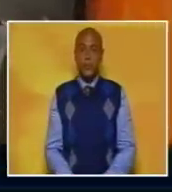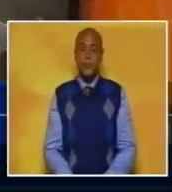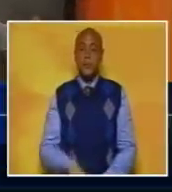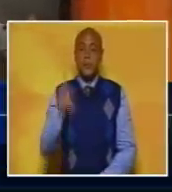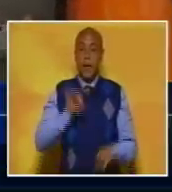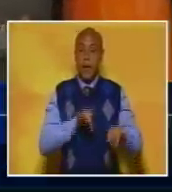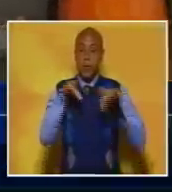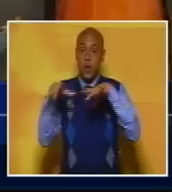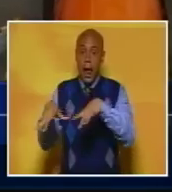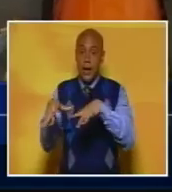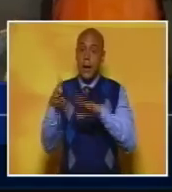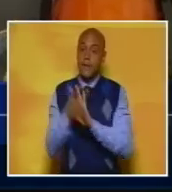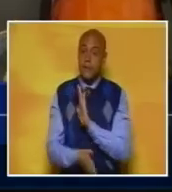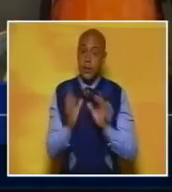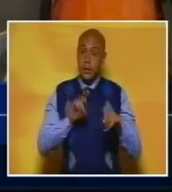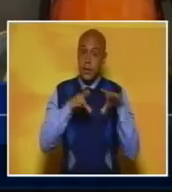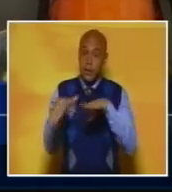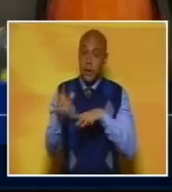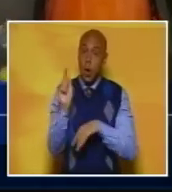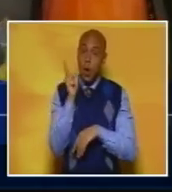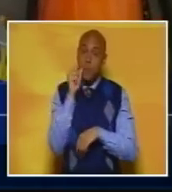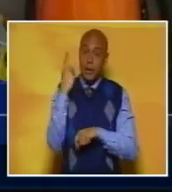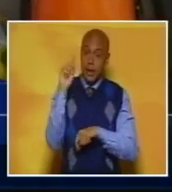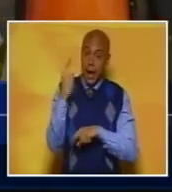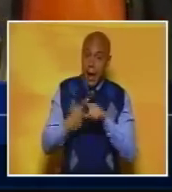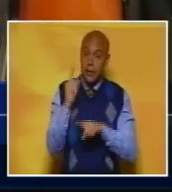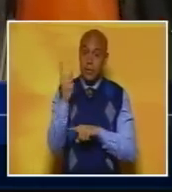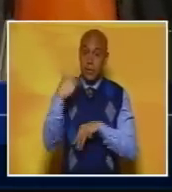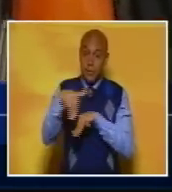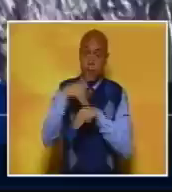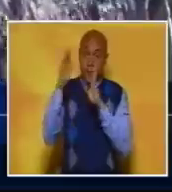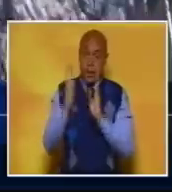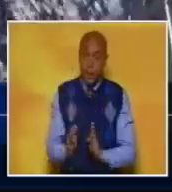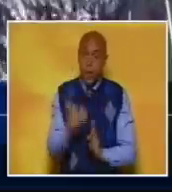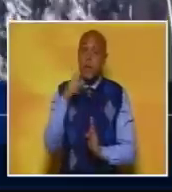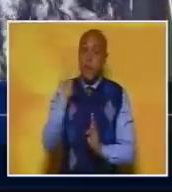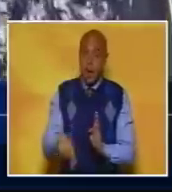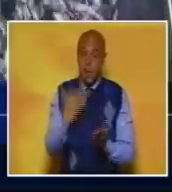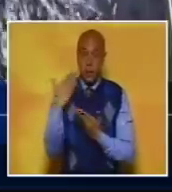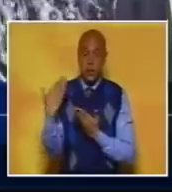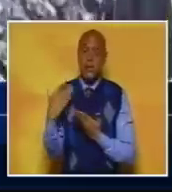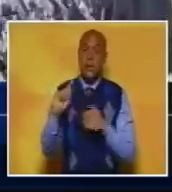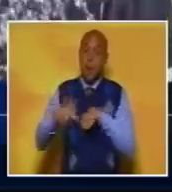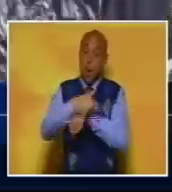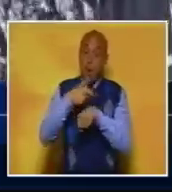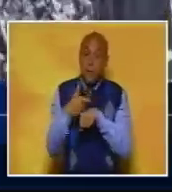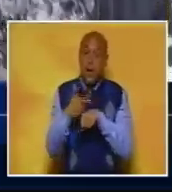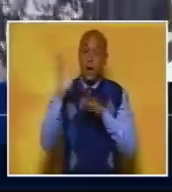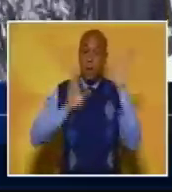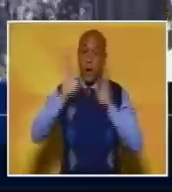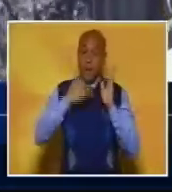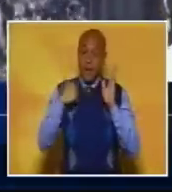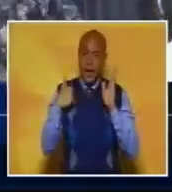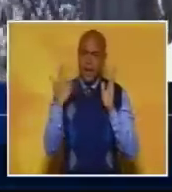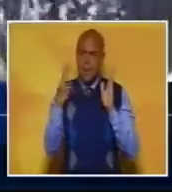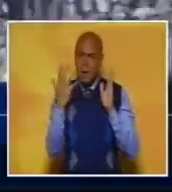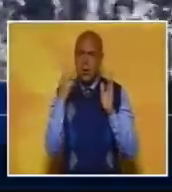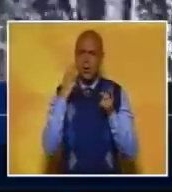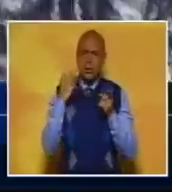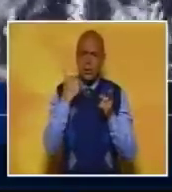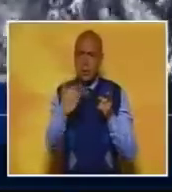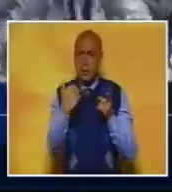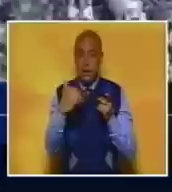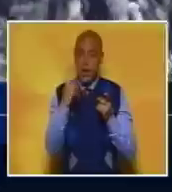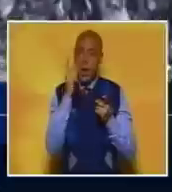En Australia, el ex primer ministro Tony Abbott aseguró que el gobierno de Malasia creyó casi con certeza